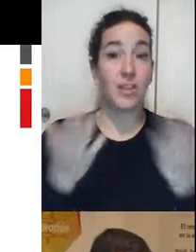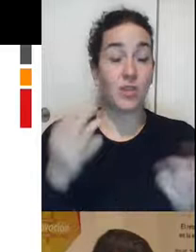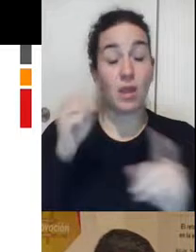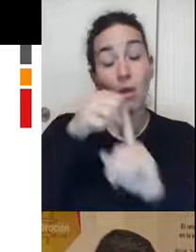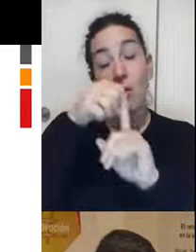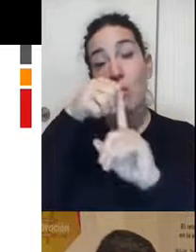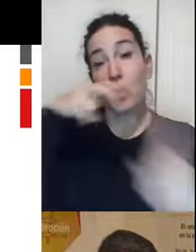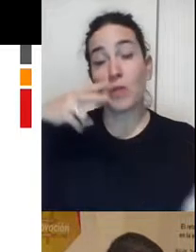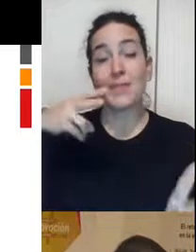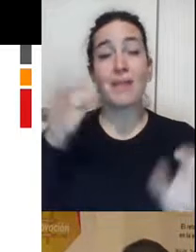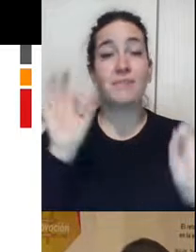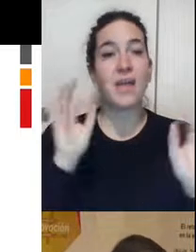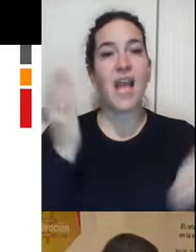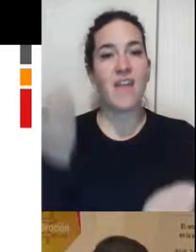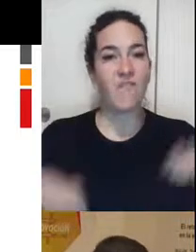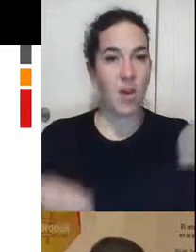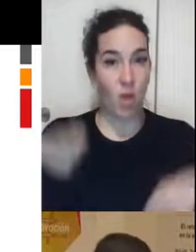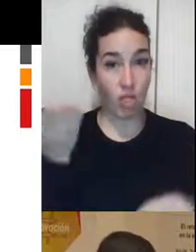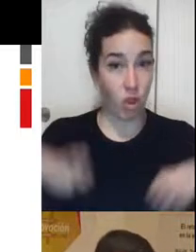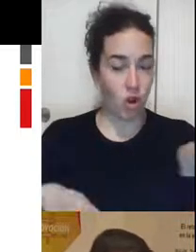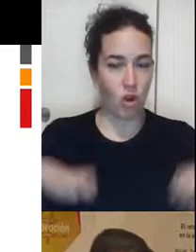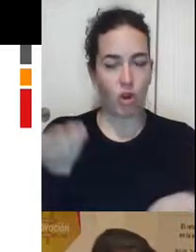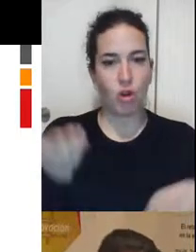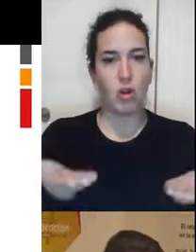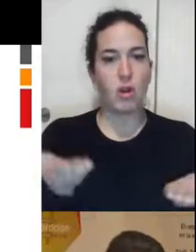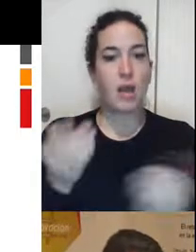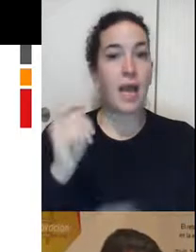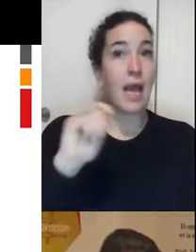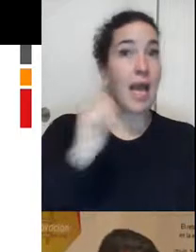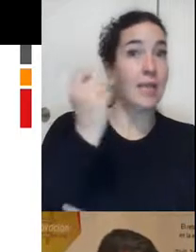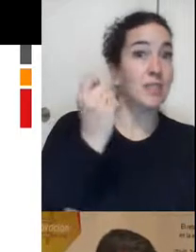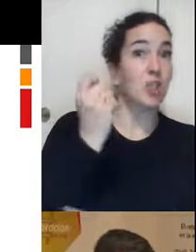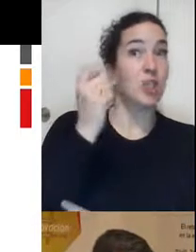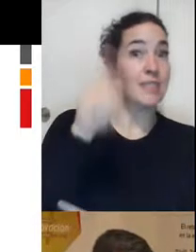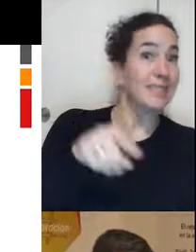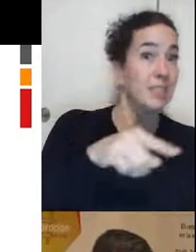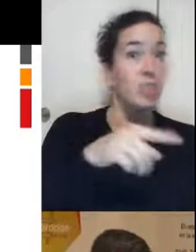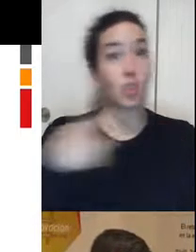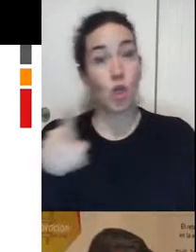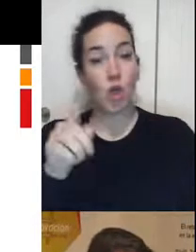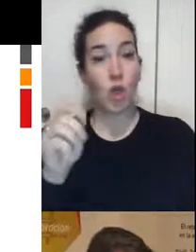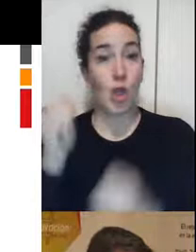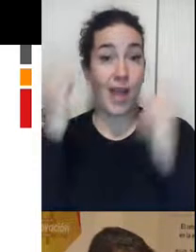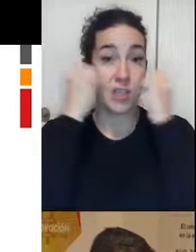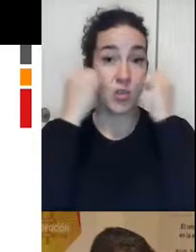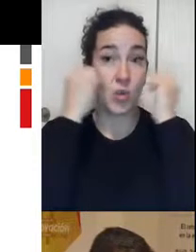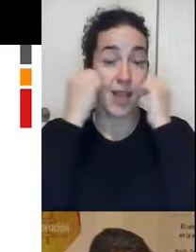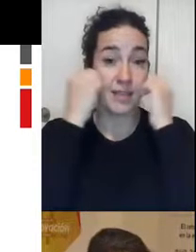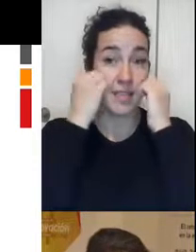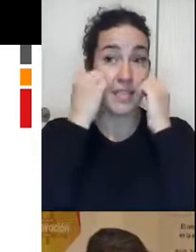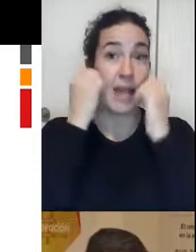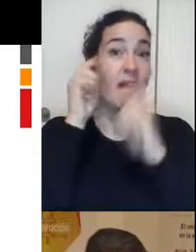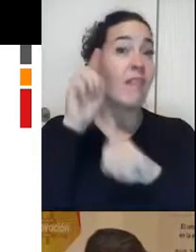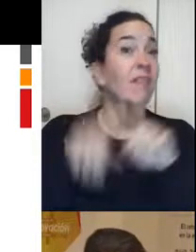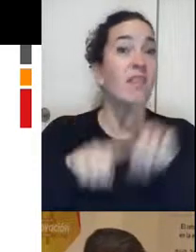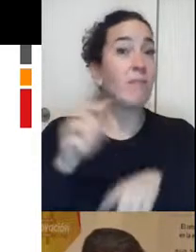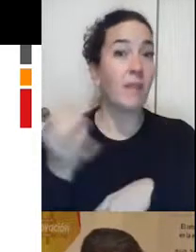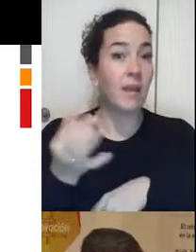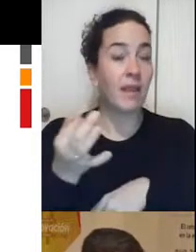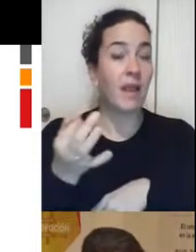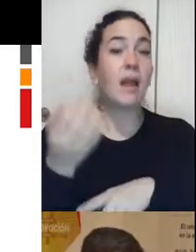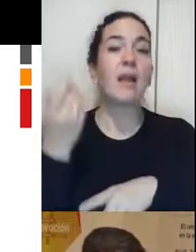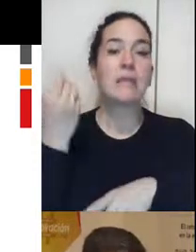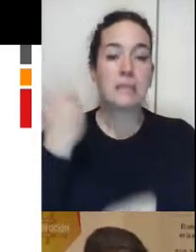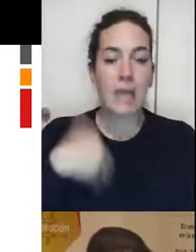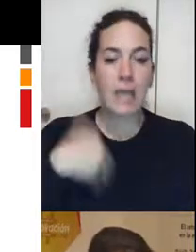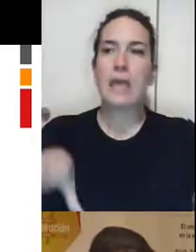de la evaluación, el éxito o no de los estudiantes, pues se verá una vez que se haya